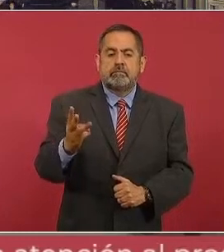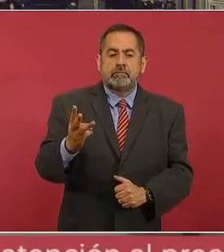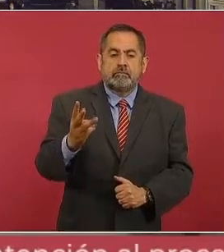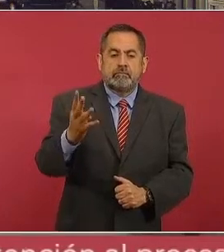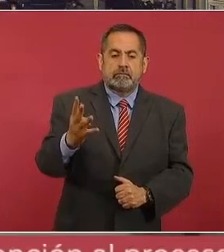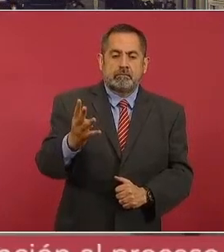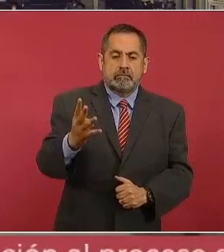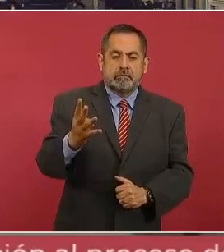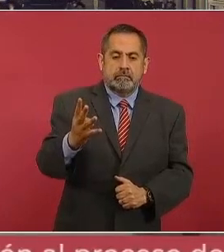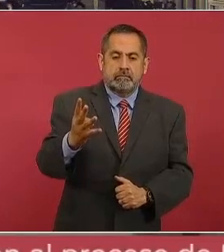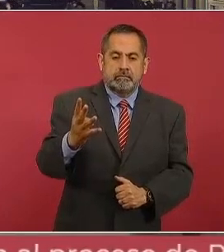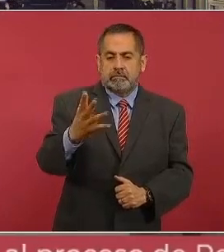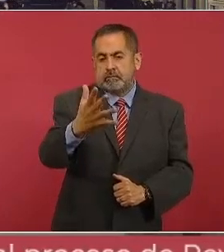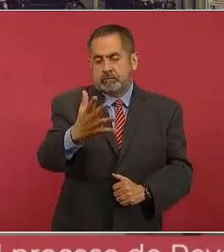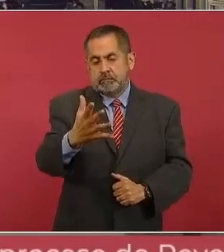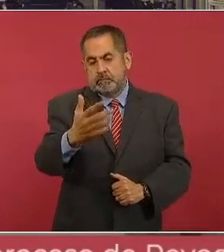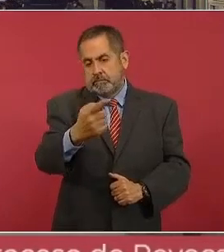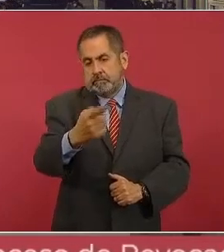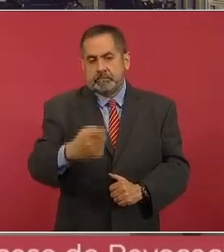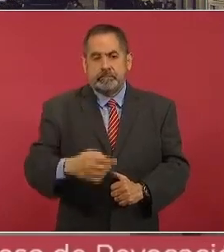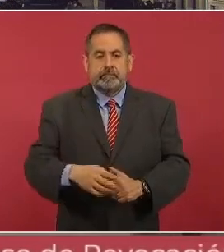y 4 y la compañera 5.